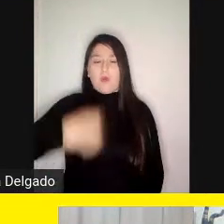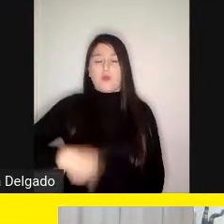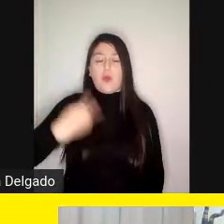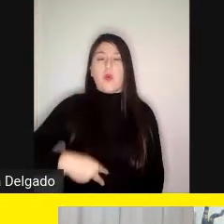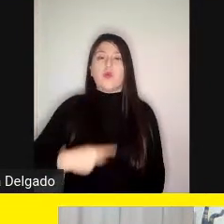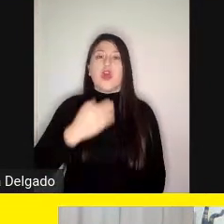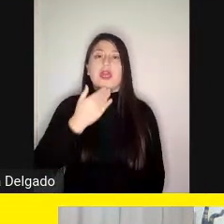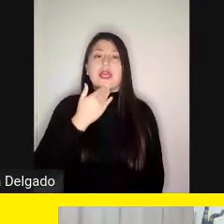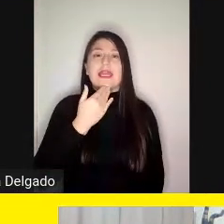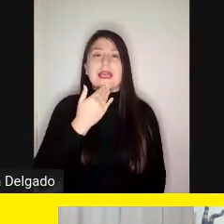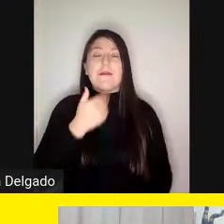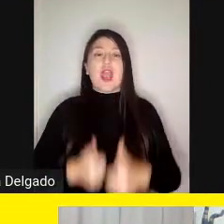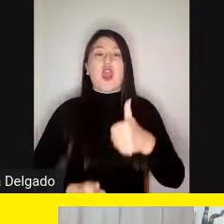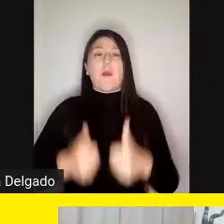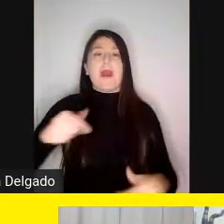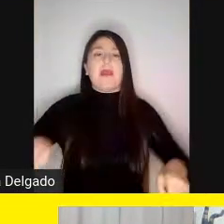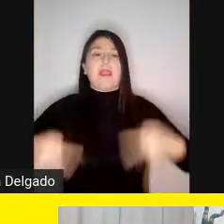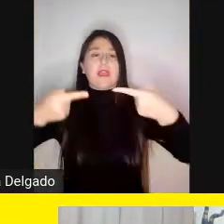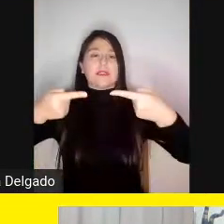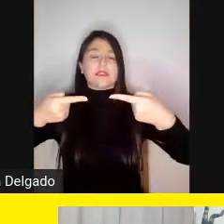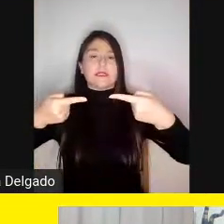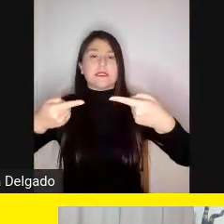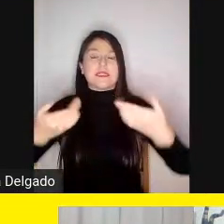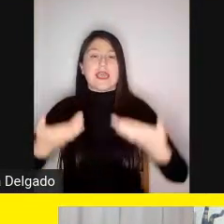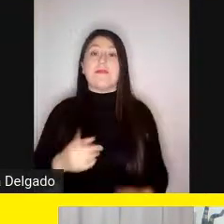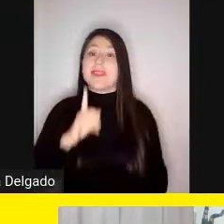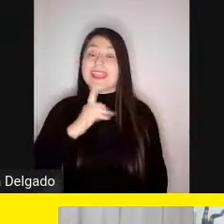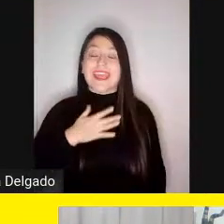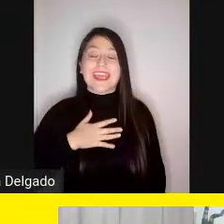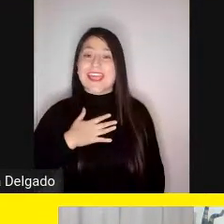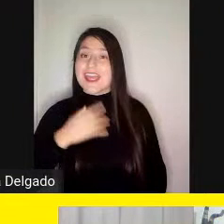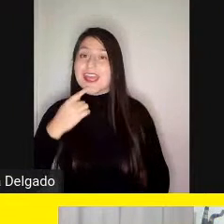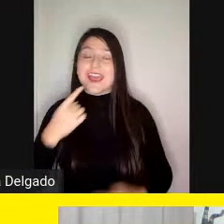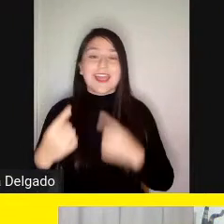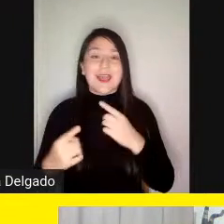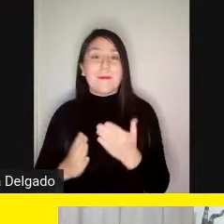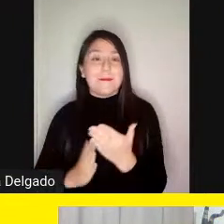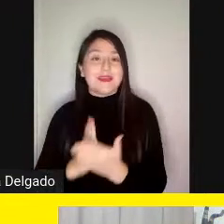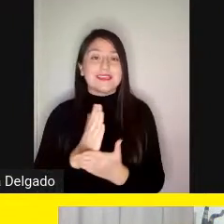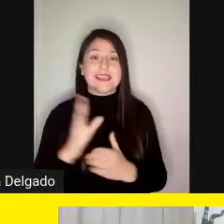Súper. ¿Quién quiere partir?